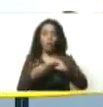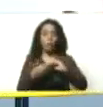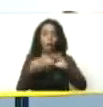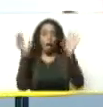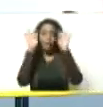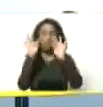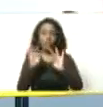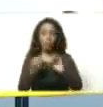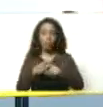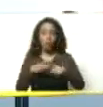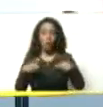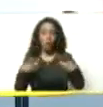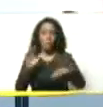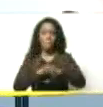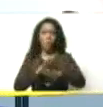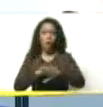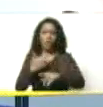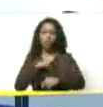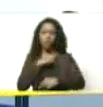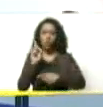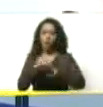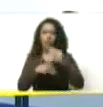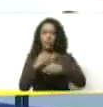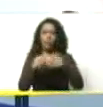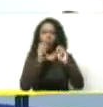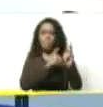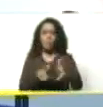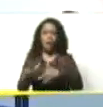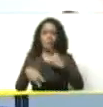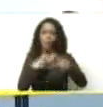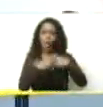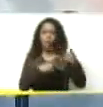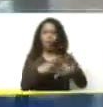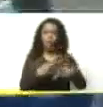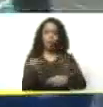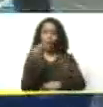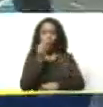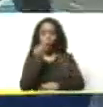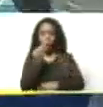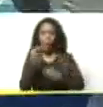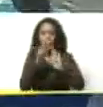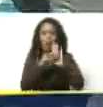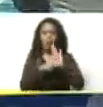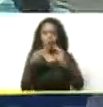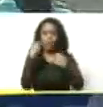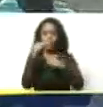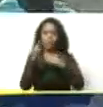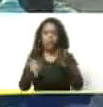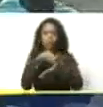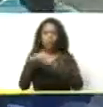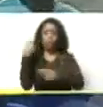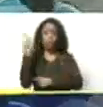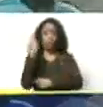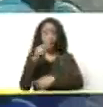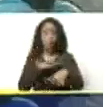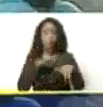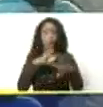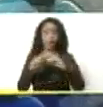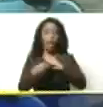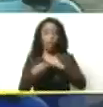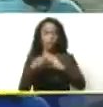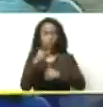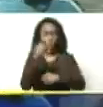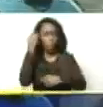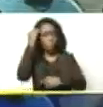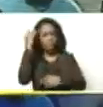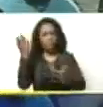manera abundante porque no asumimos un plan de producción de tilapias a nivel nacional sólo para los clark qué te parece a ti